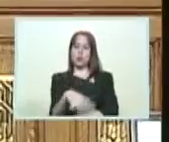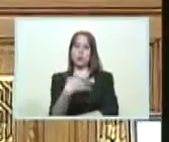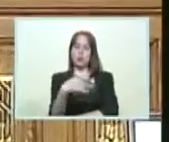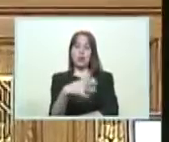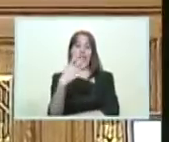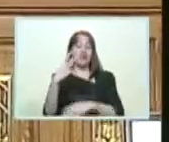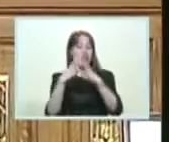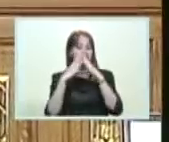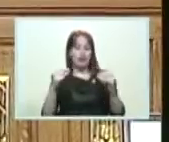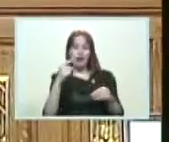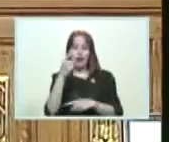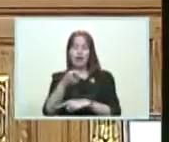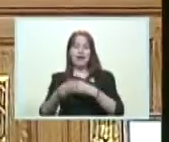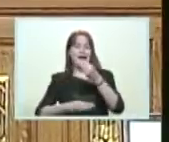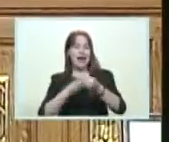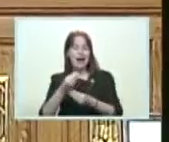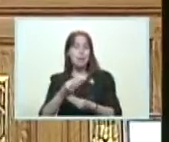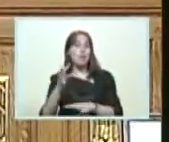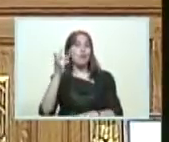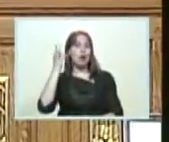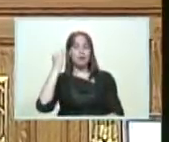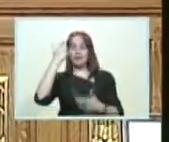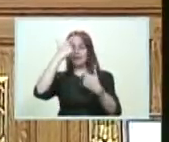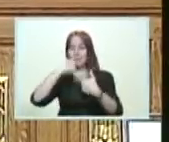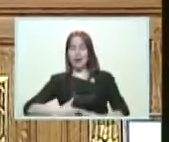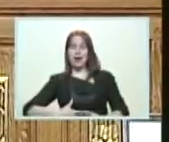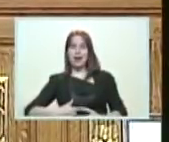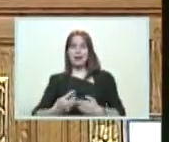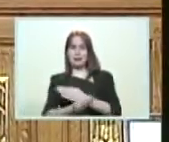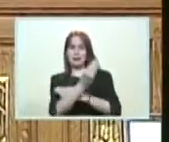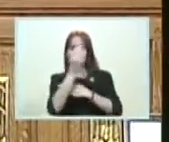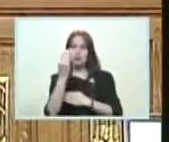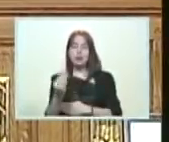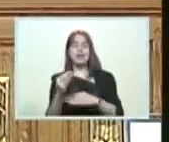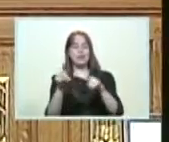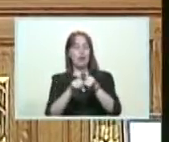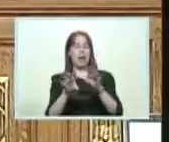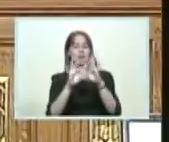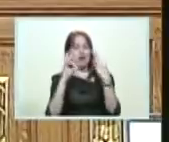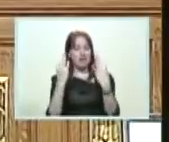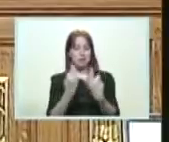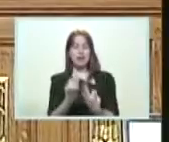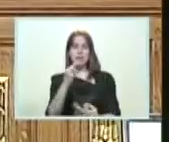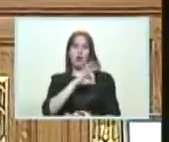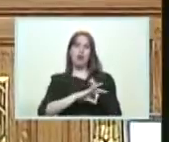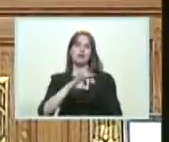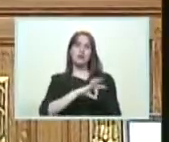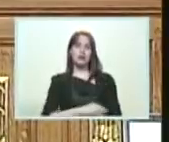que hagamos por la mujer lo hacemos por la familia y por la sociedad.